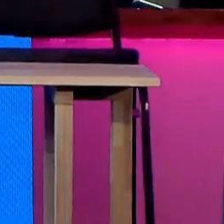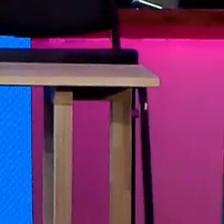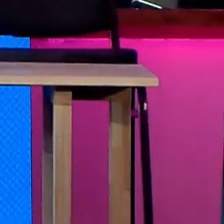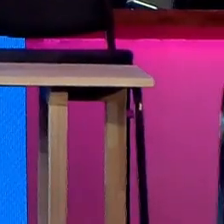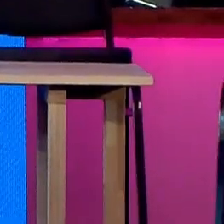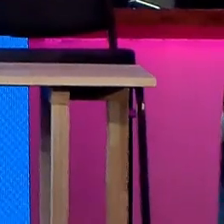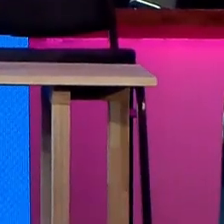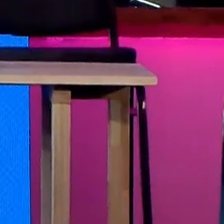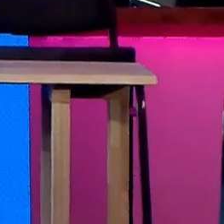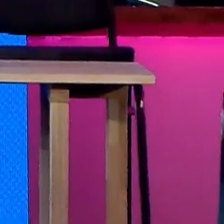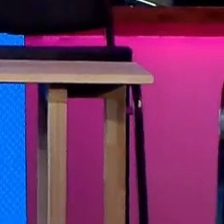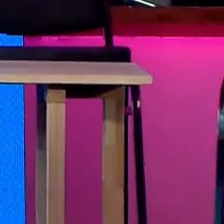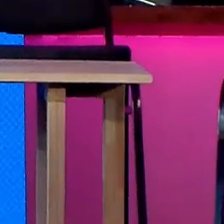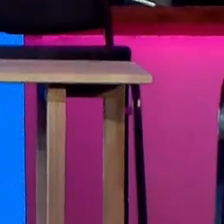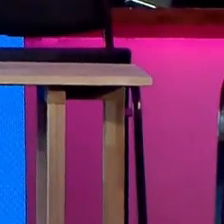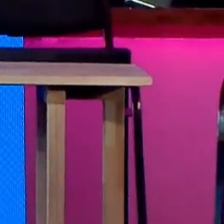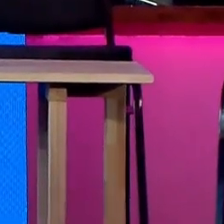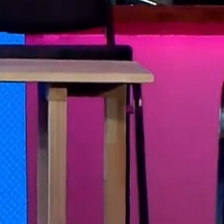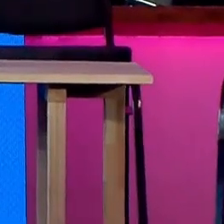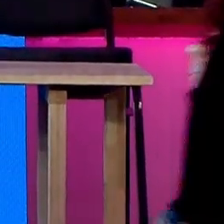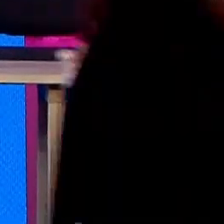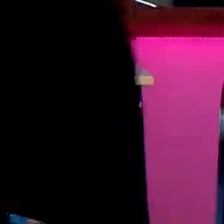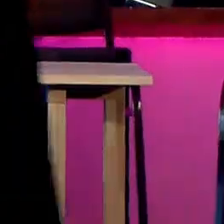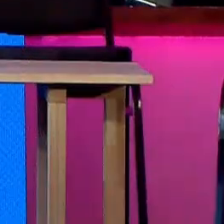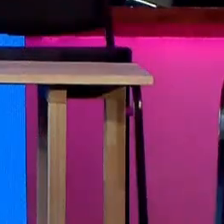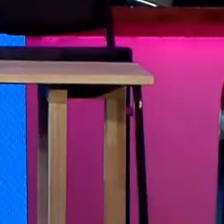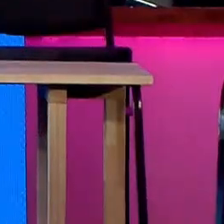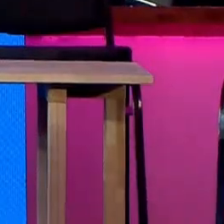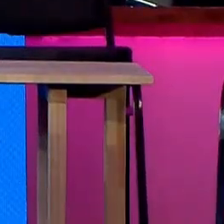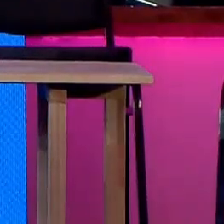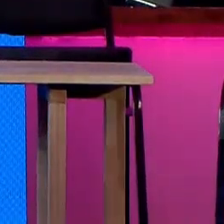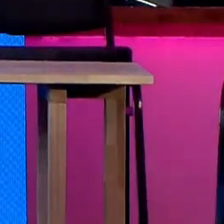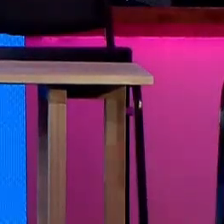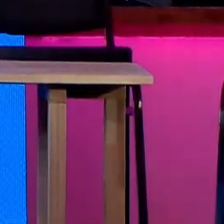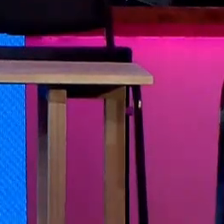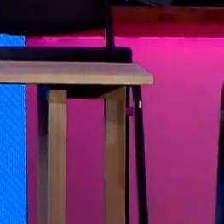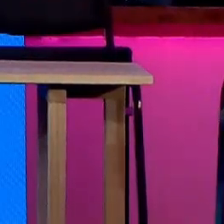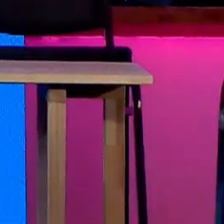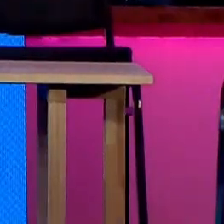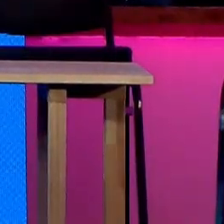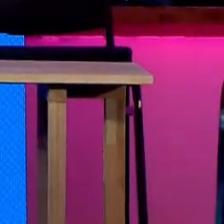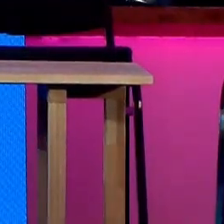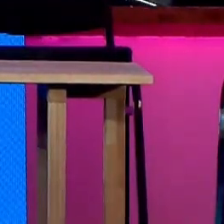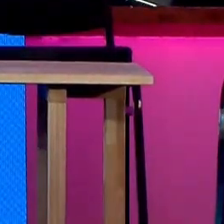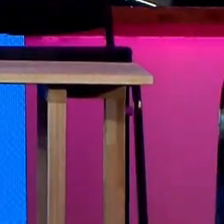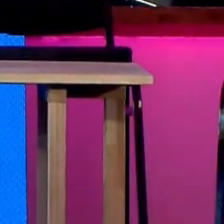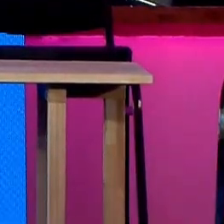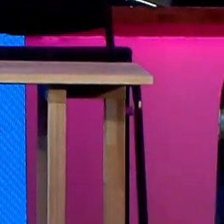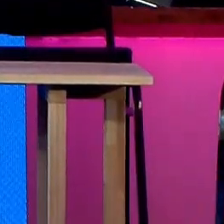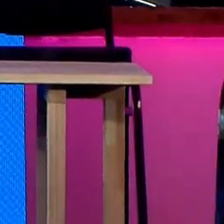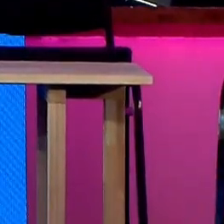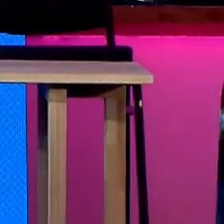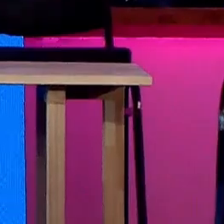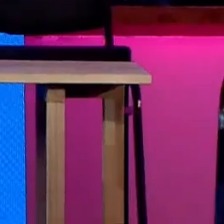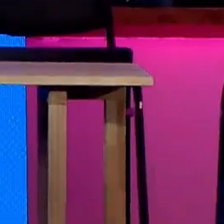Chugar. Eleonora es magíster en creación literaria y maestranda en ciencias cognitivas e integrante del